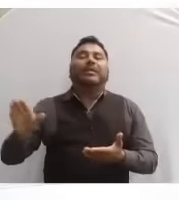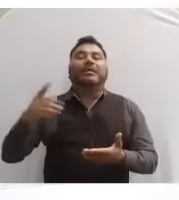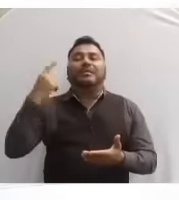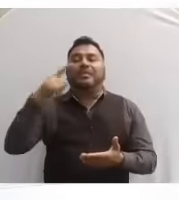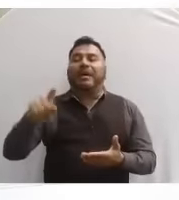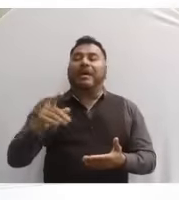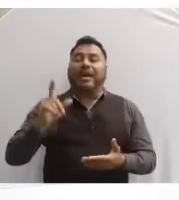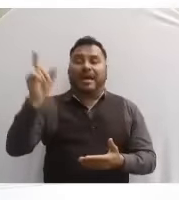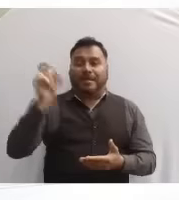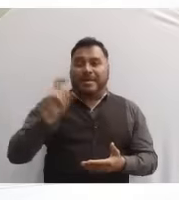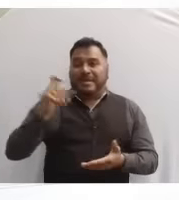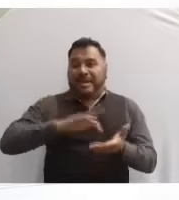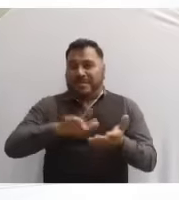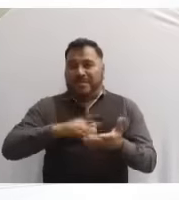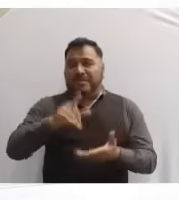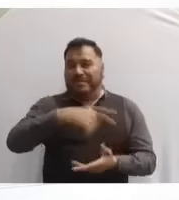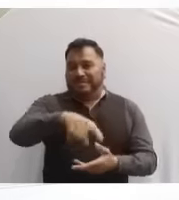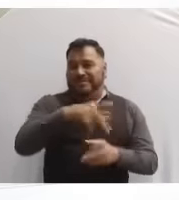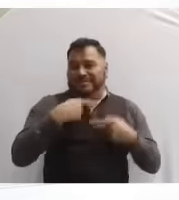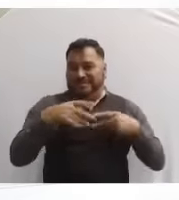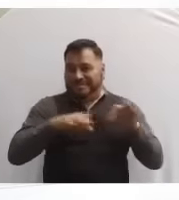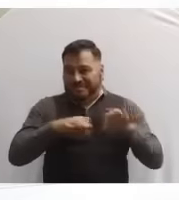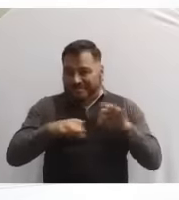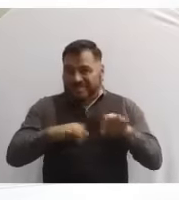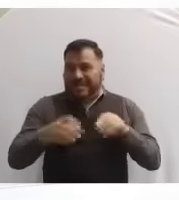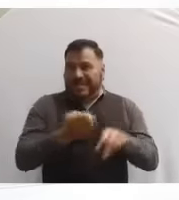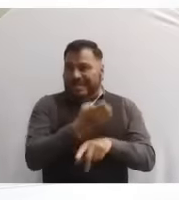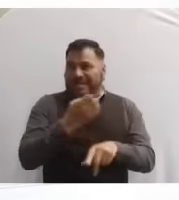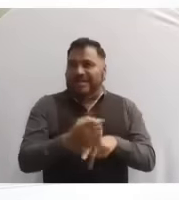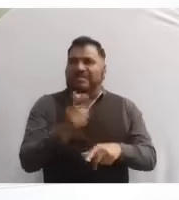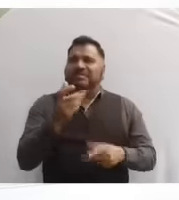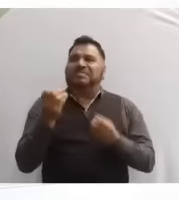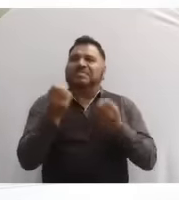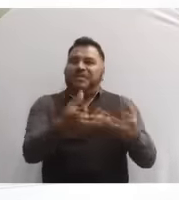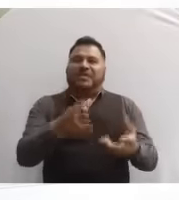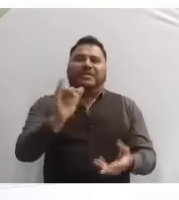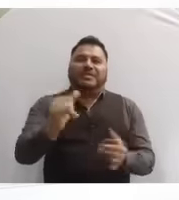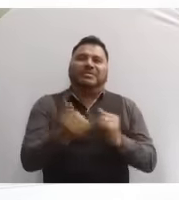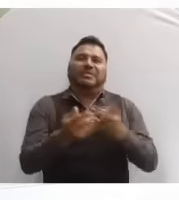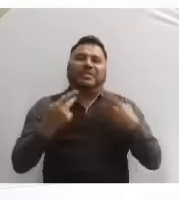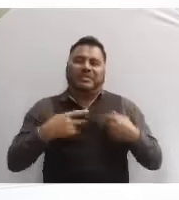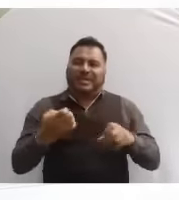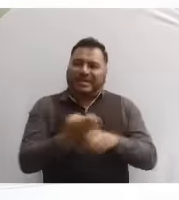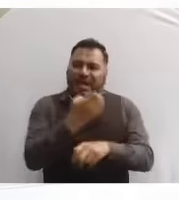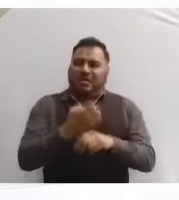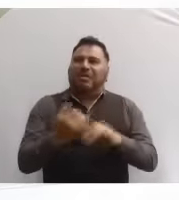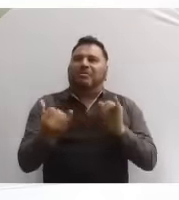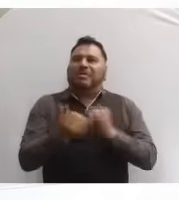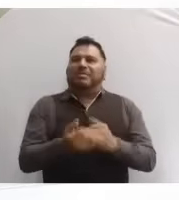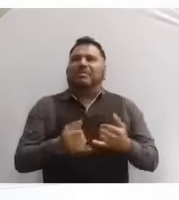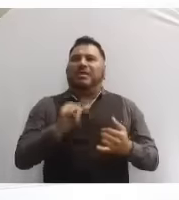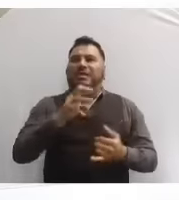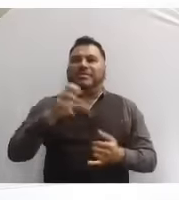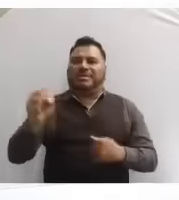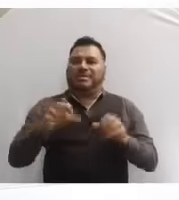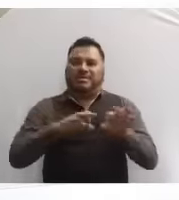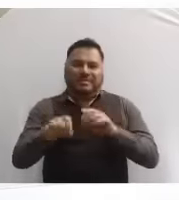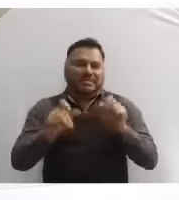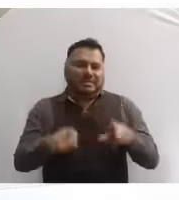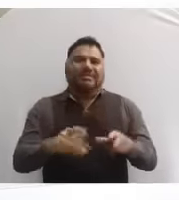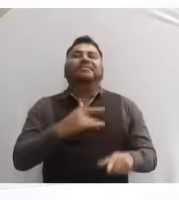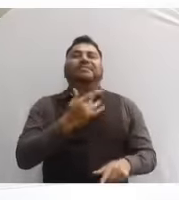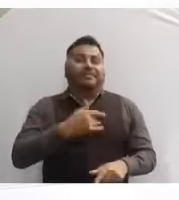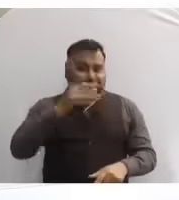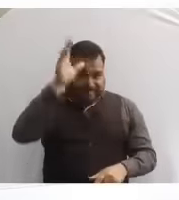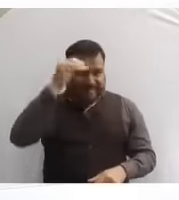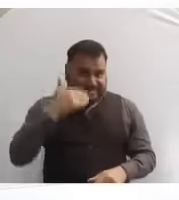las pensiones de los trabajadores del Estado y de los trabajadores afiliados al Seguro Social. ¿Qué les parece